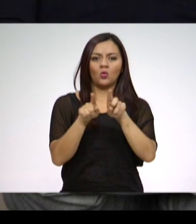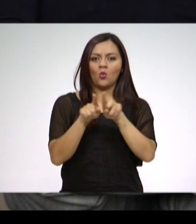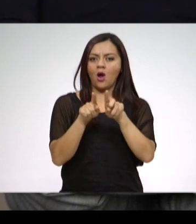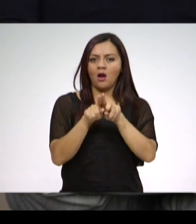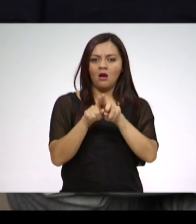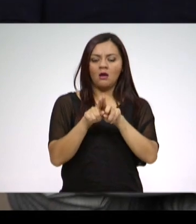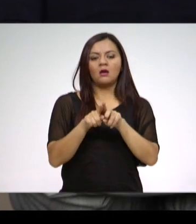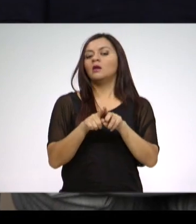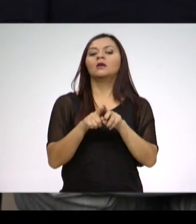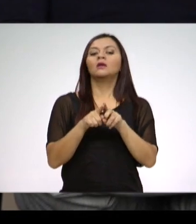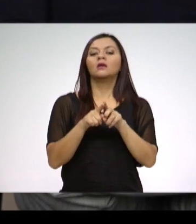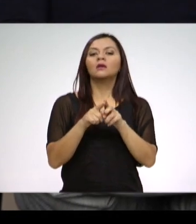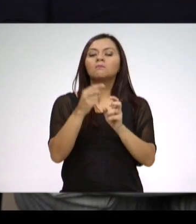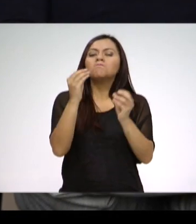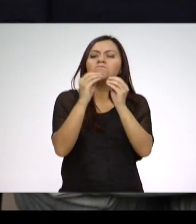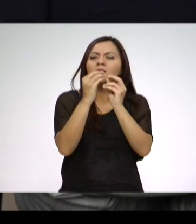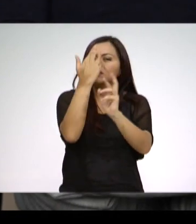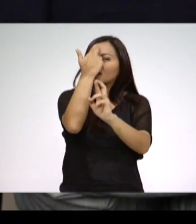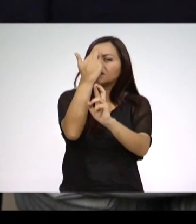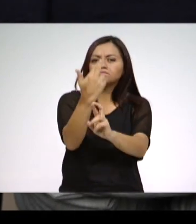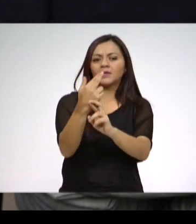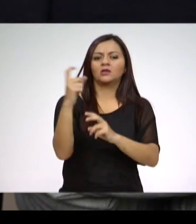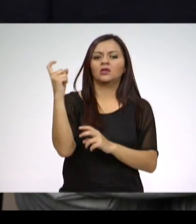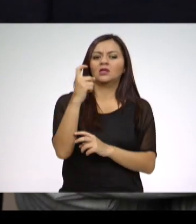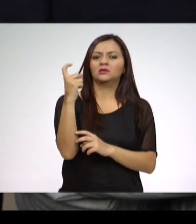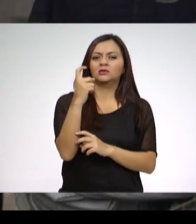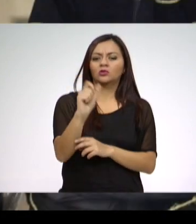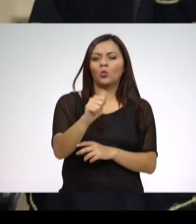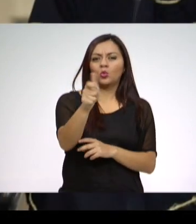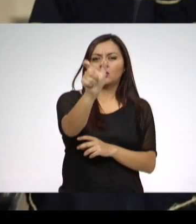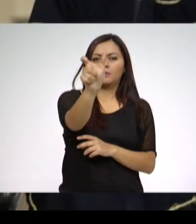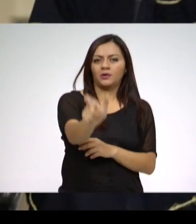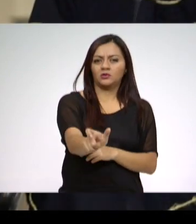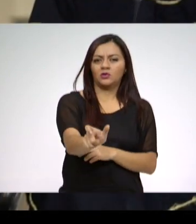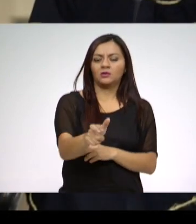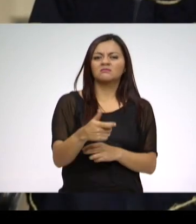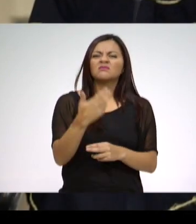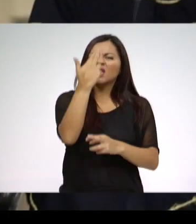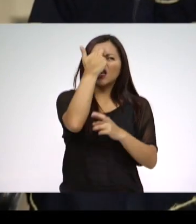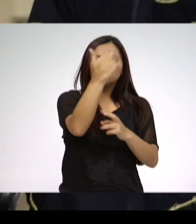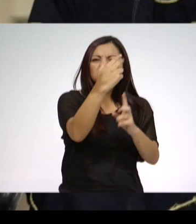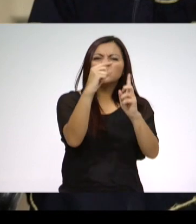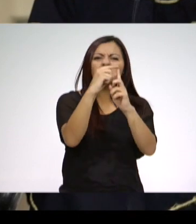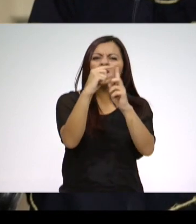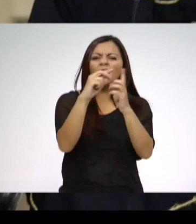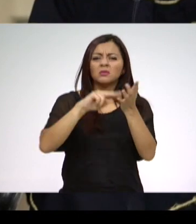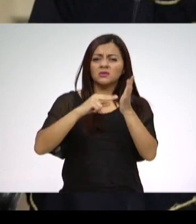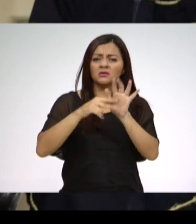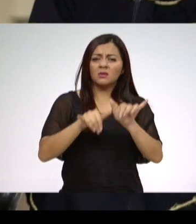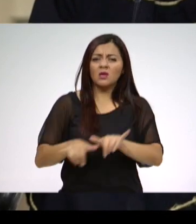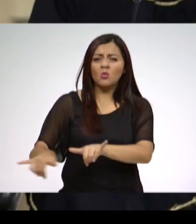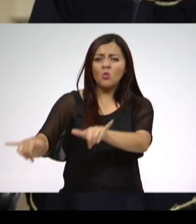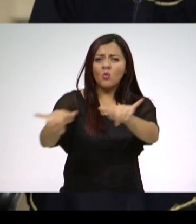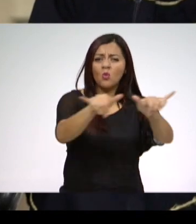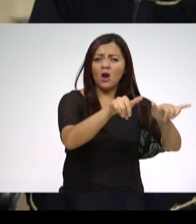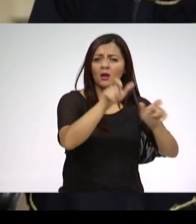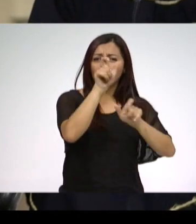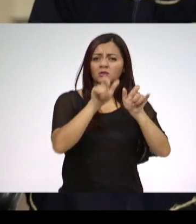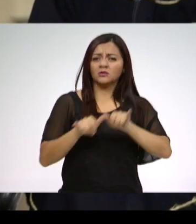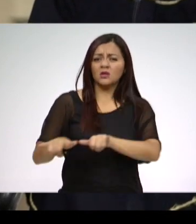parte más de respeto y consideración a la otra persona. Respetar es saber que todos somos iguales y